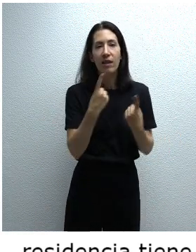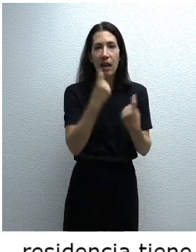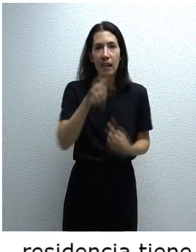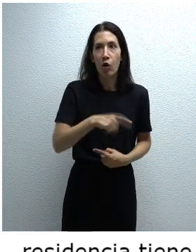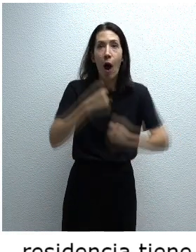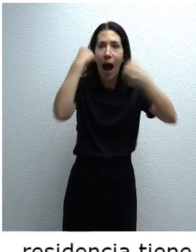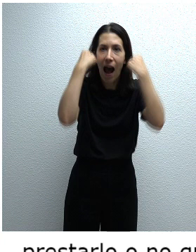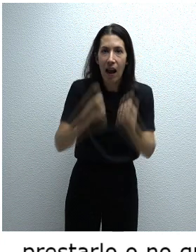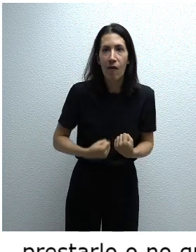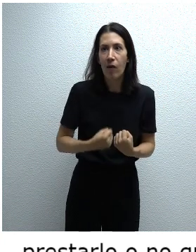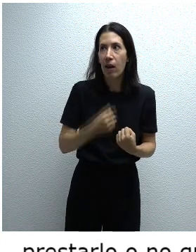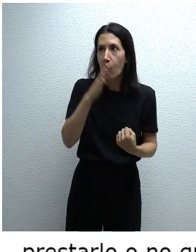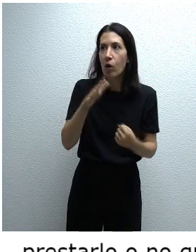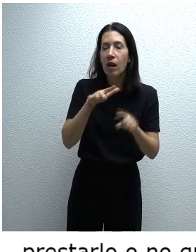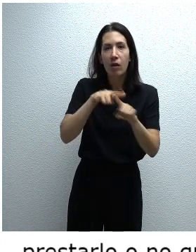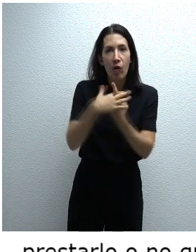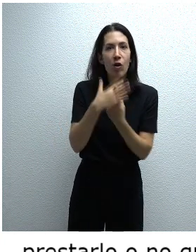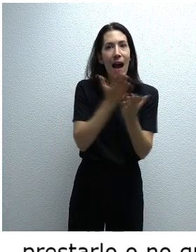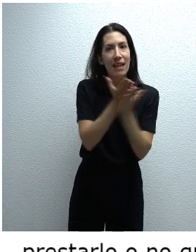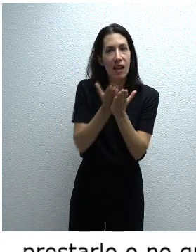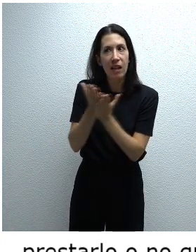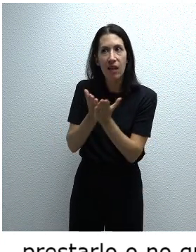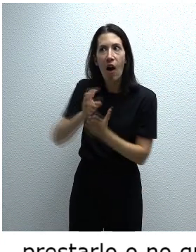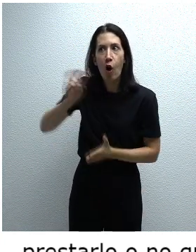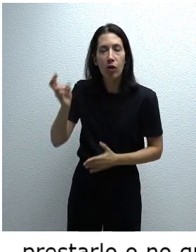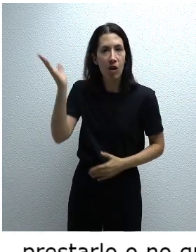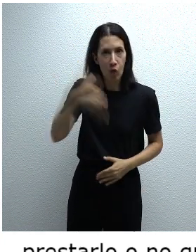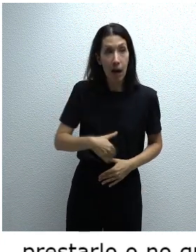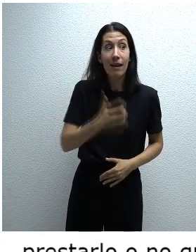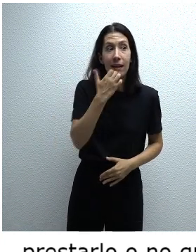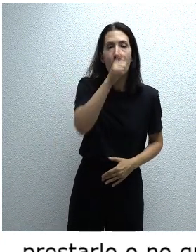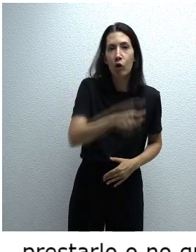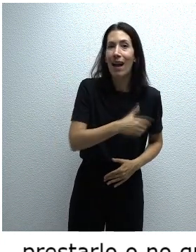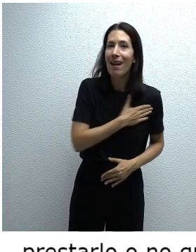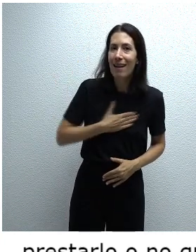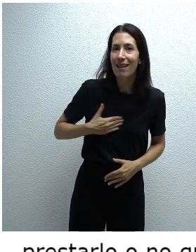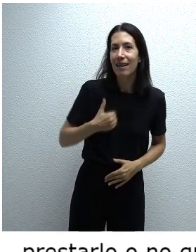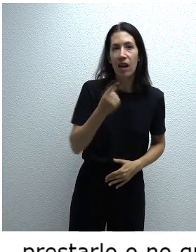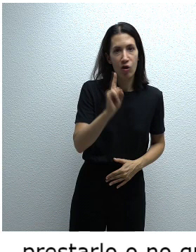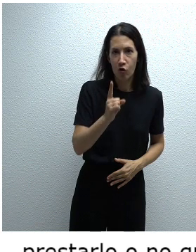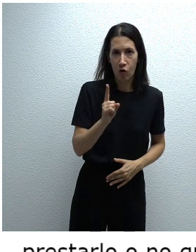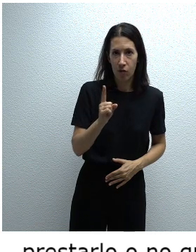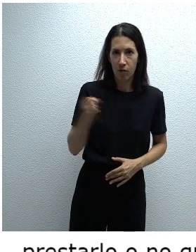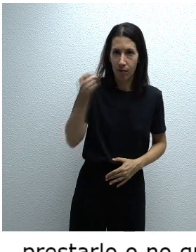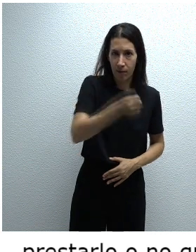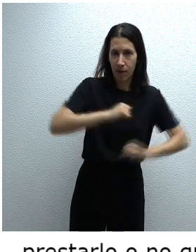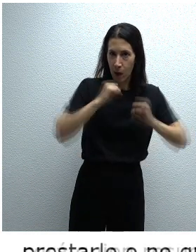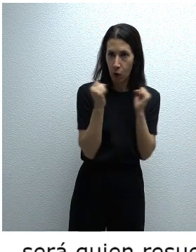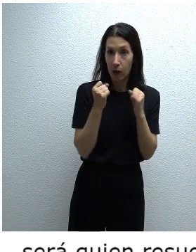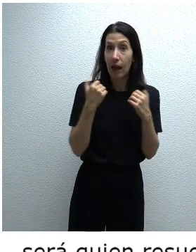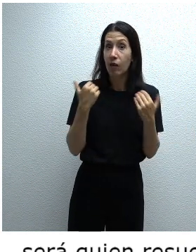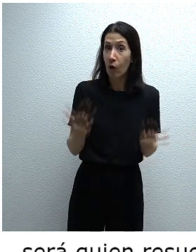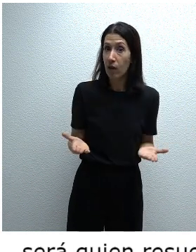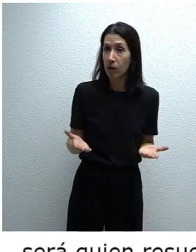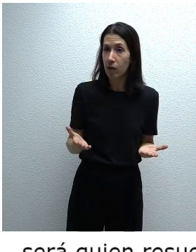otras posibilidades en el entorno de que se mantenga si su voluntad expresada es no ser ingresado en ese recurso. De forma